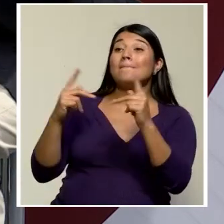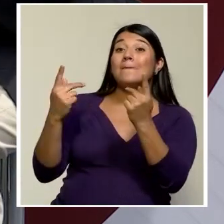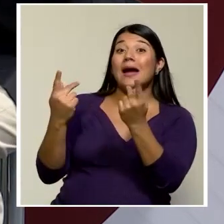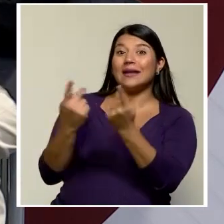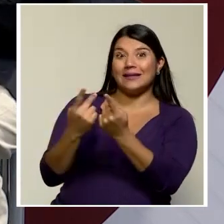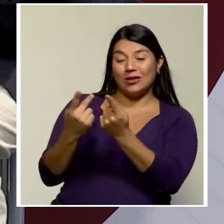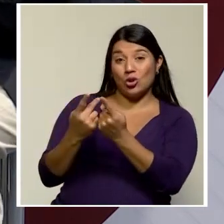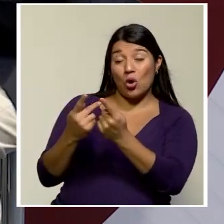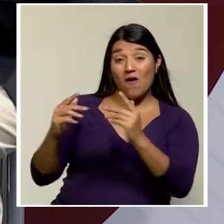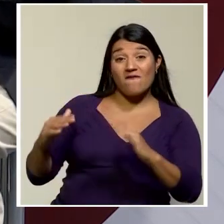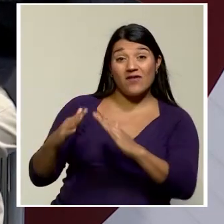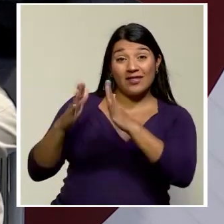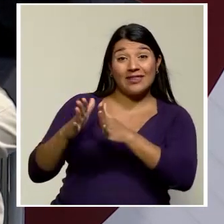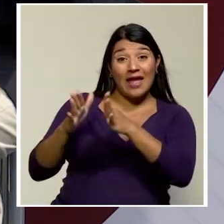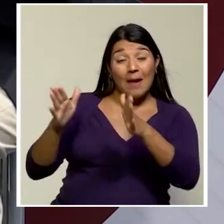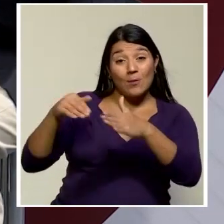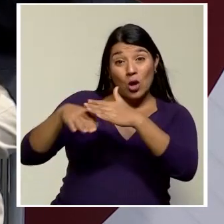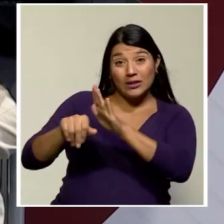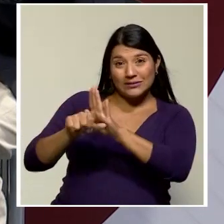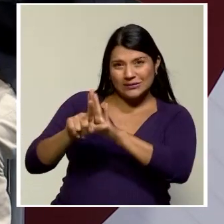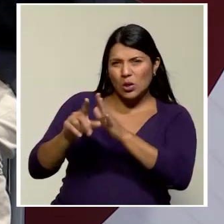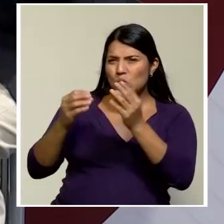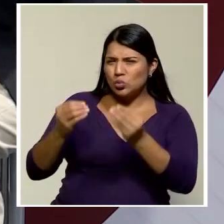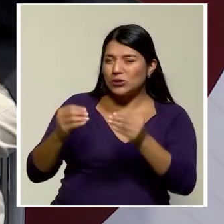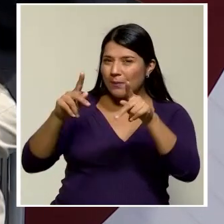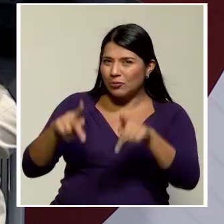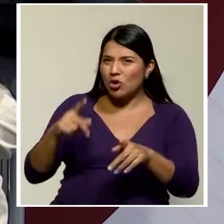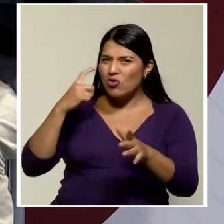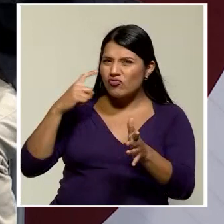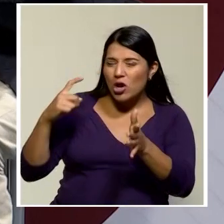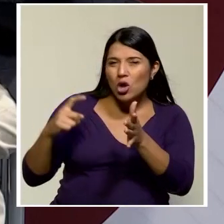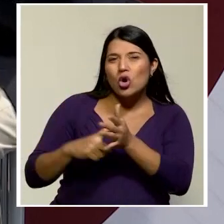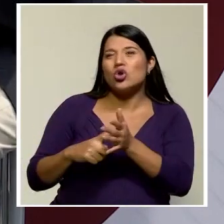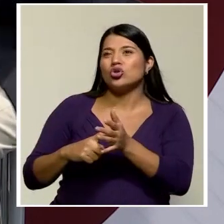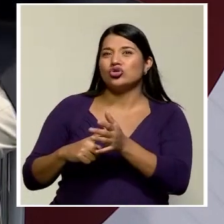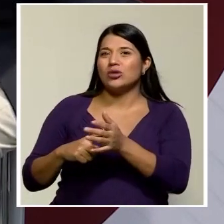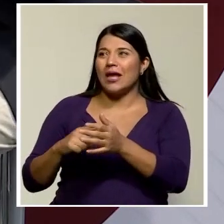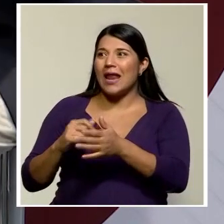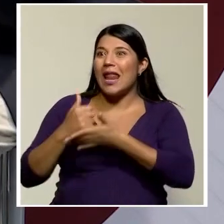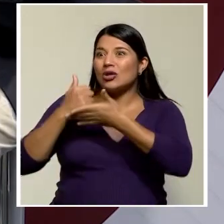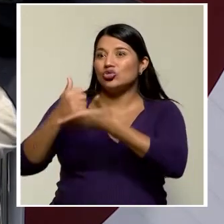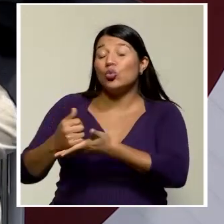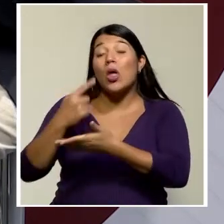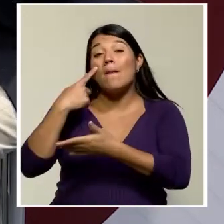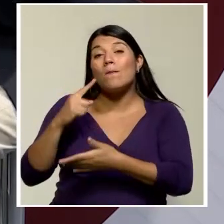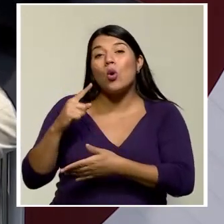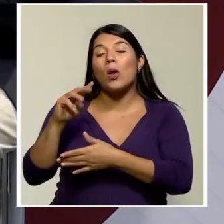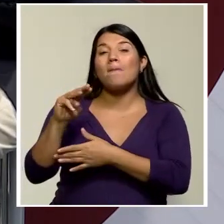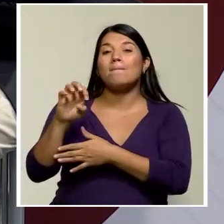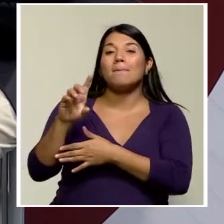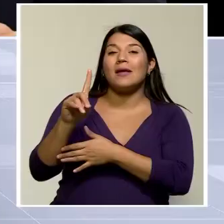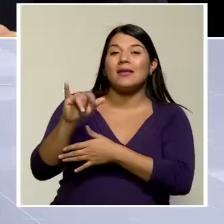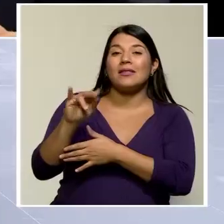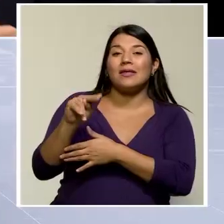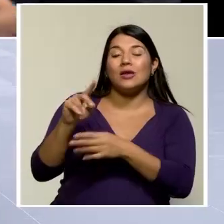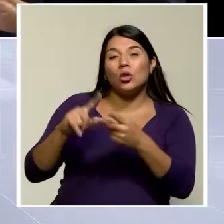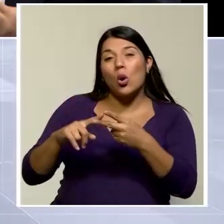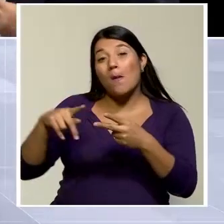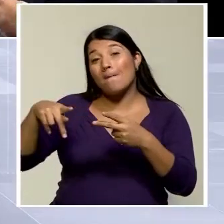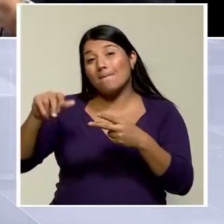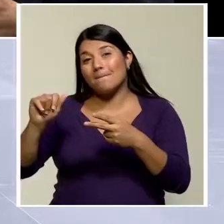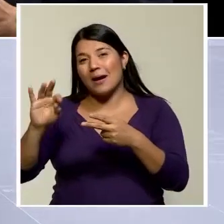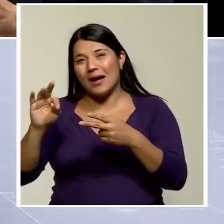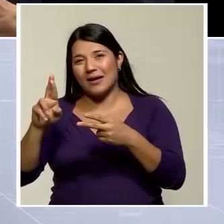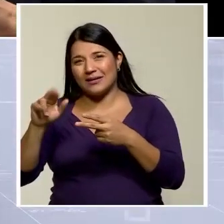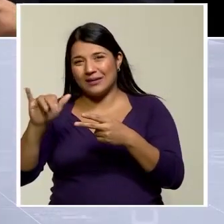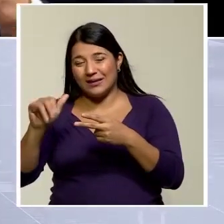Congreso, mucha gente le reconoce el aporte de diputados como José Merino del Río, como Patricia Mora, como el suyo, casi